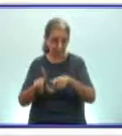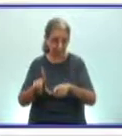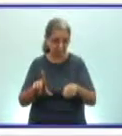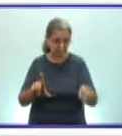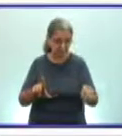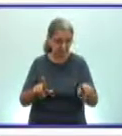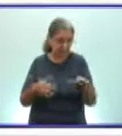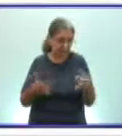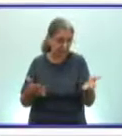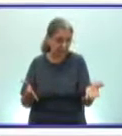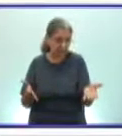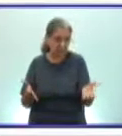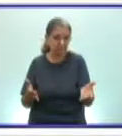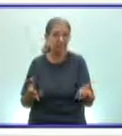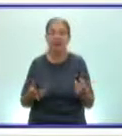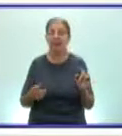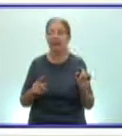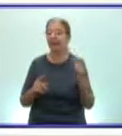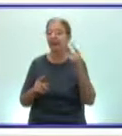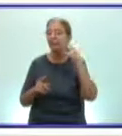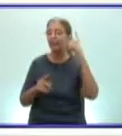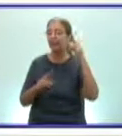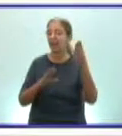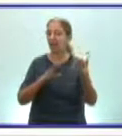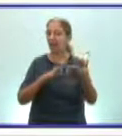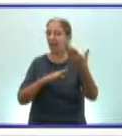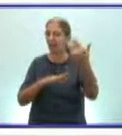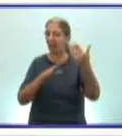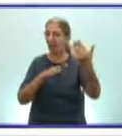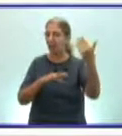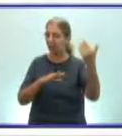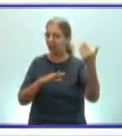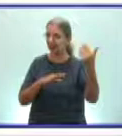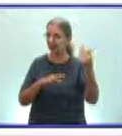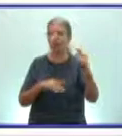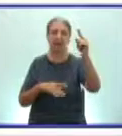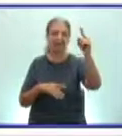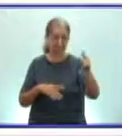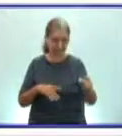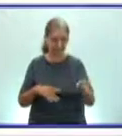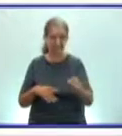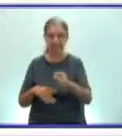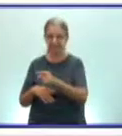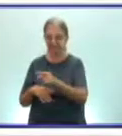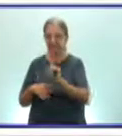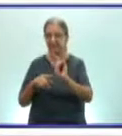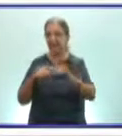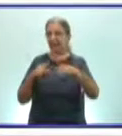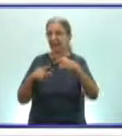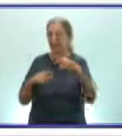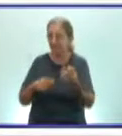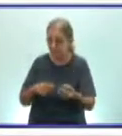teniendo en cuenta las condiciones que ya en clases anteriores hemos estado trabajando.